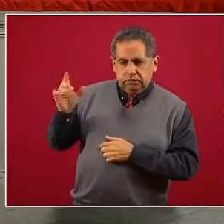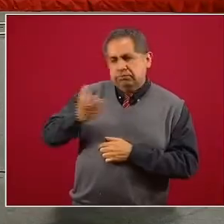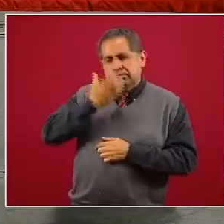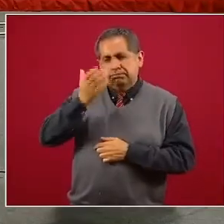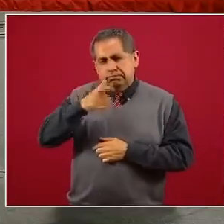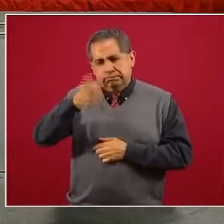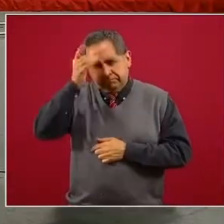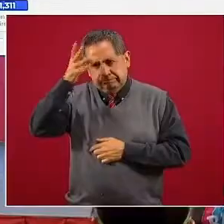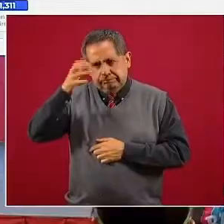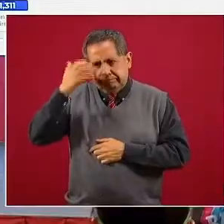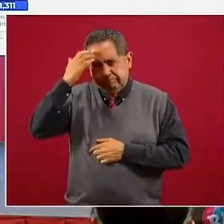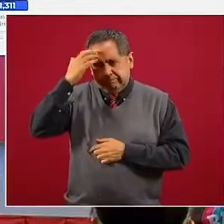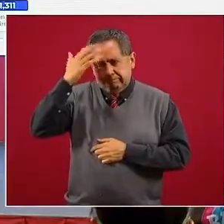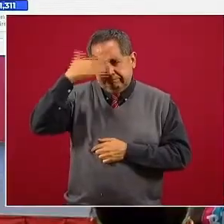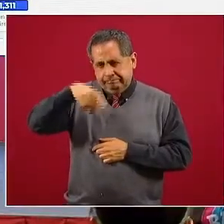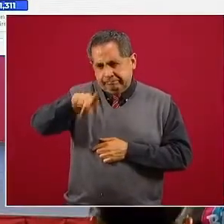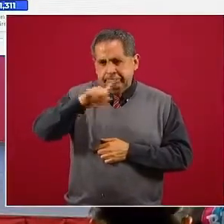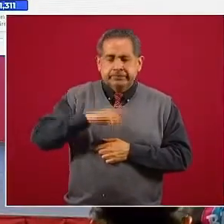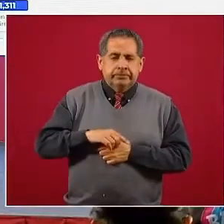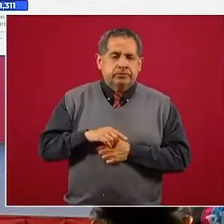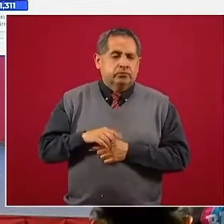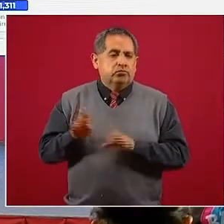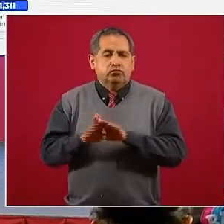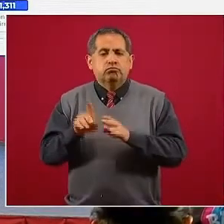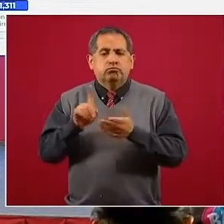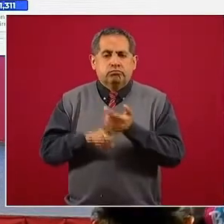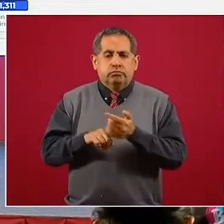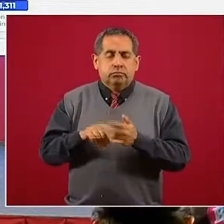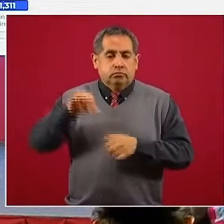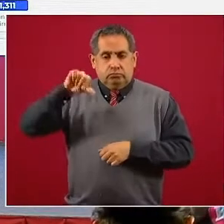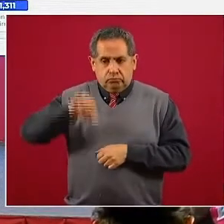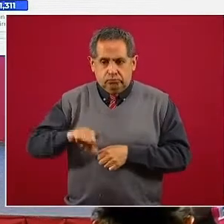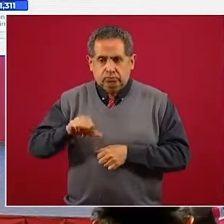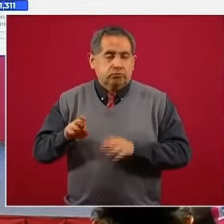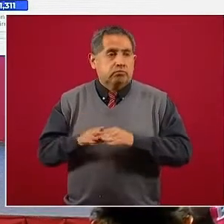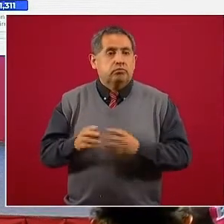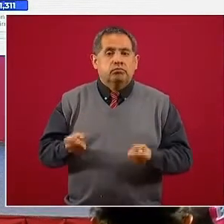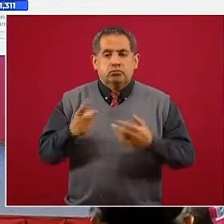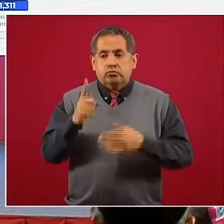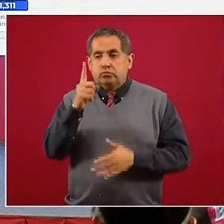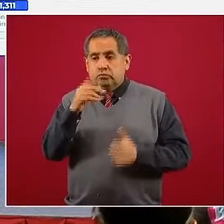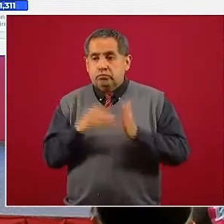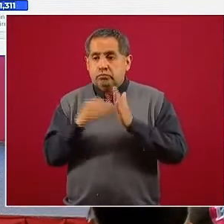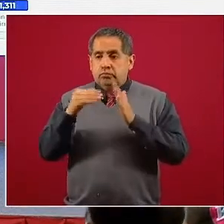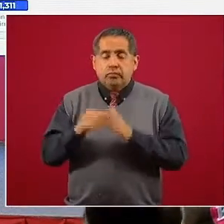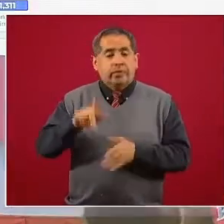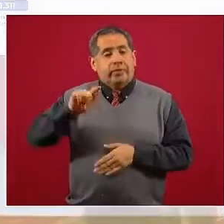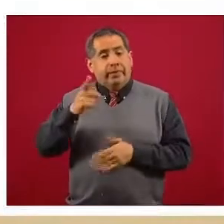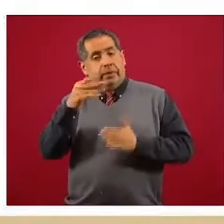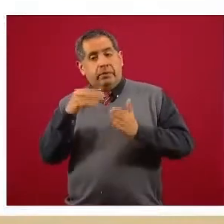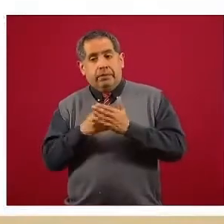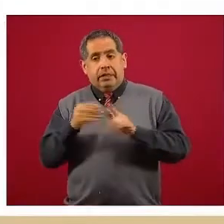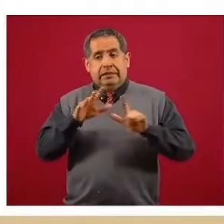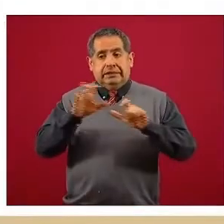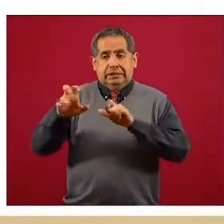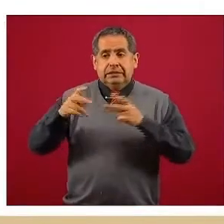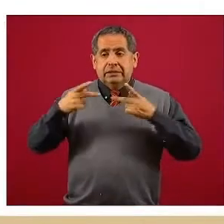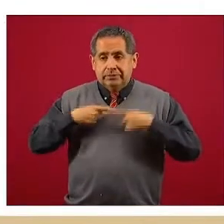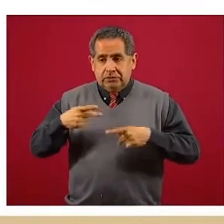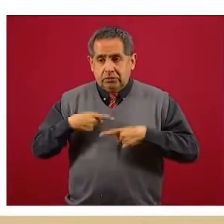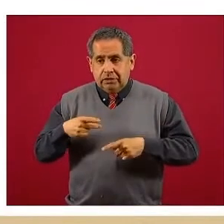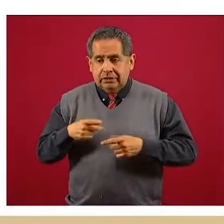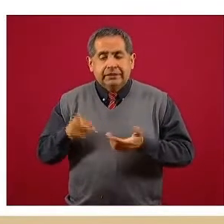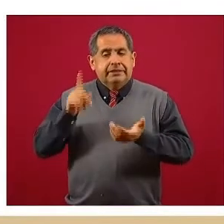todos ustedes ya conocen, actualizado al corte, lógicamente, del día de hoy, más de 1.071.700 las personas